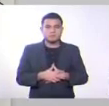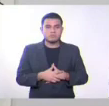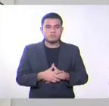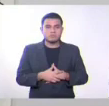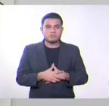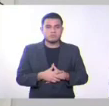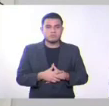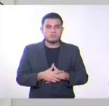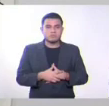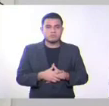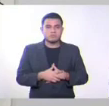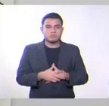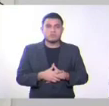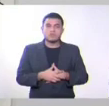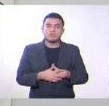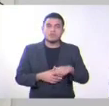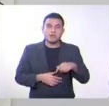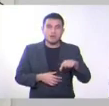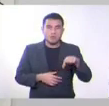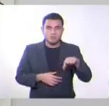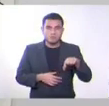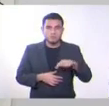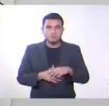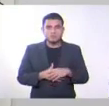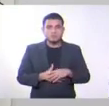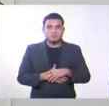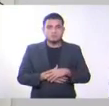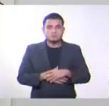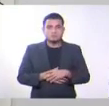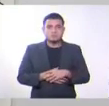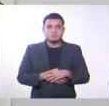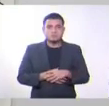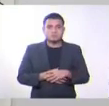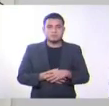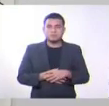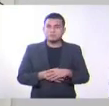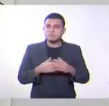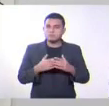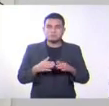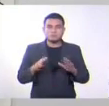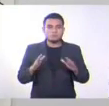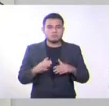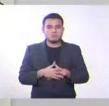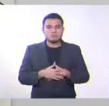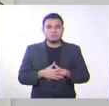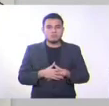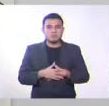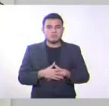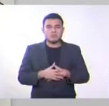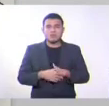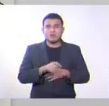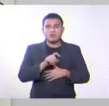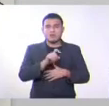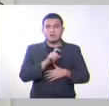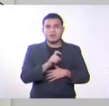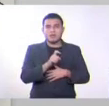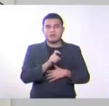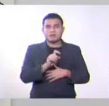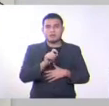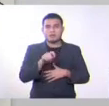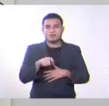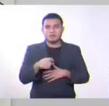Y a Q le vamos a dar cualquier coordenada. Yo lo voy a nombrar x, y, es decir, que puede